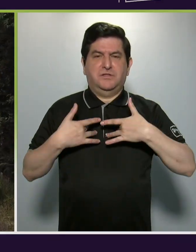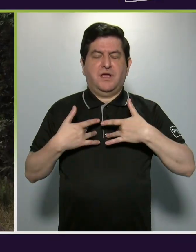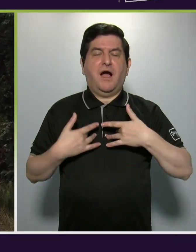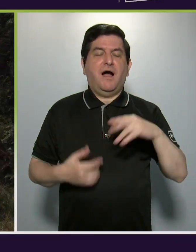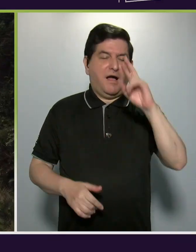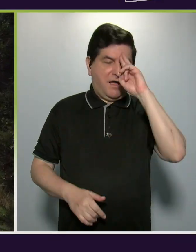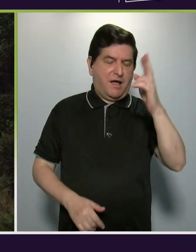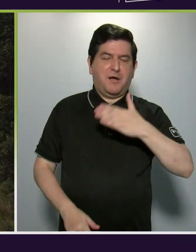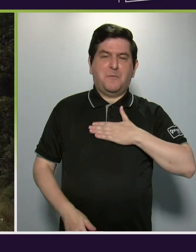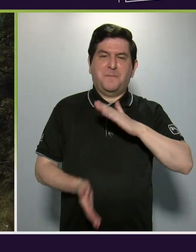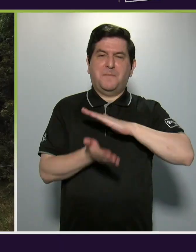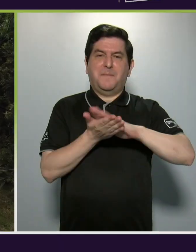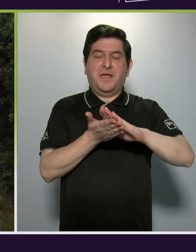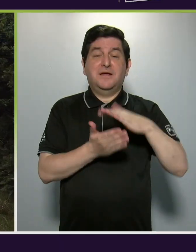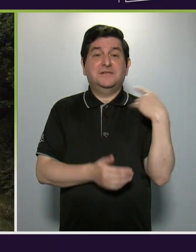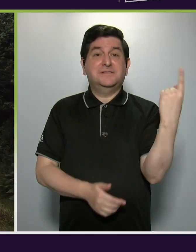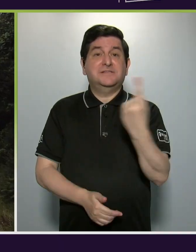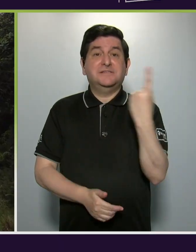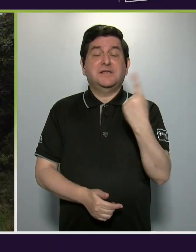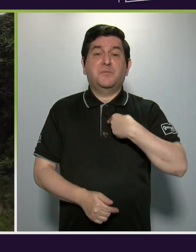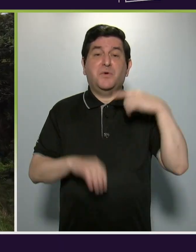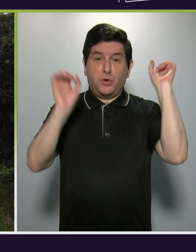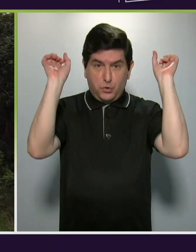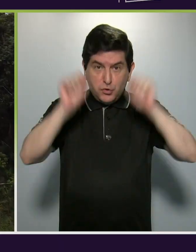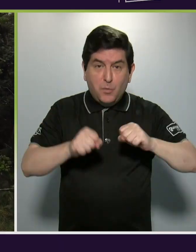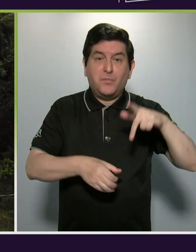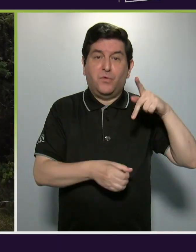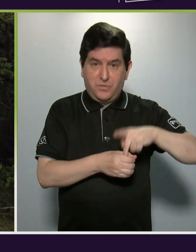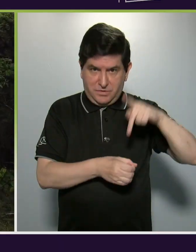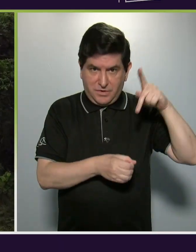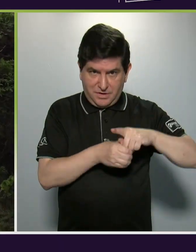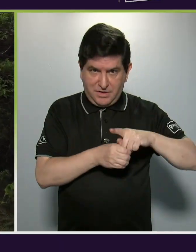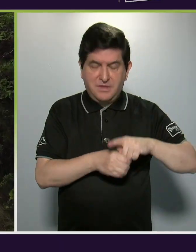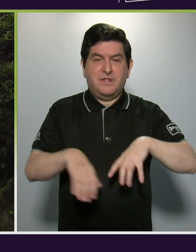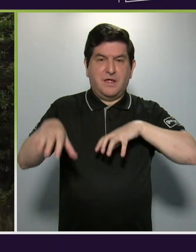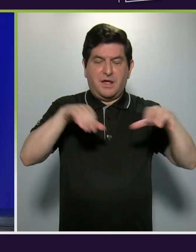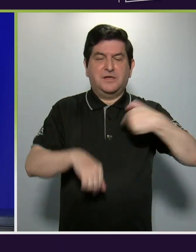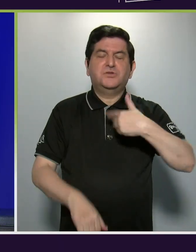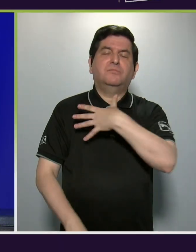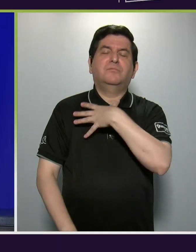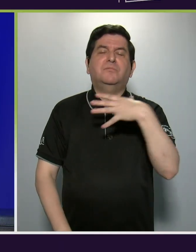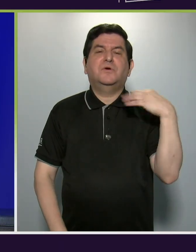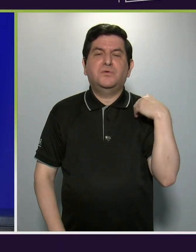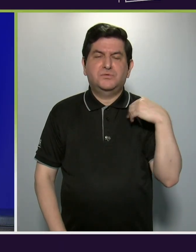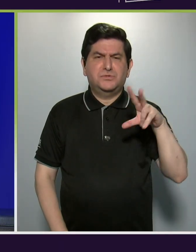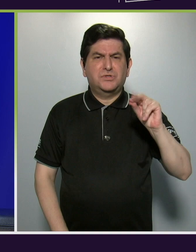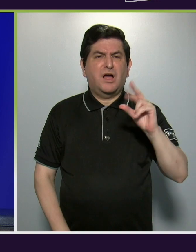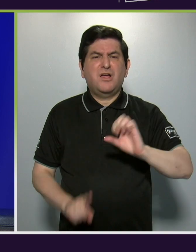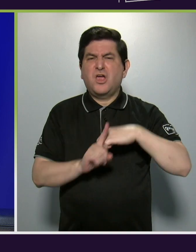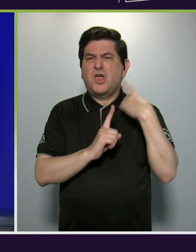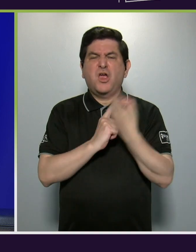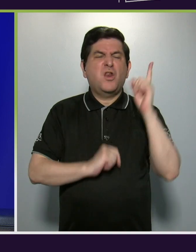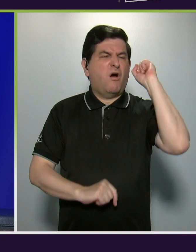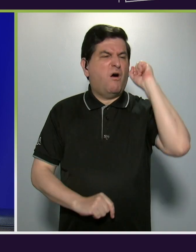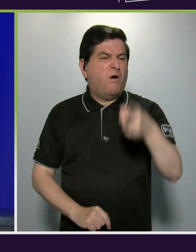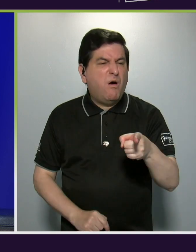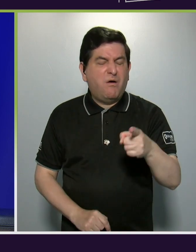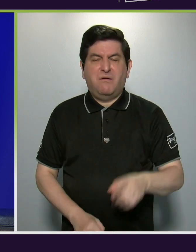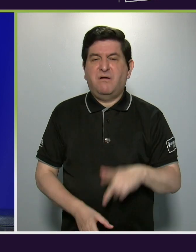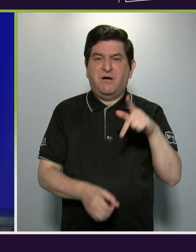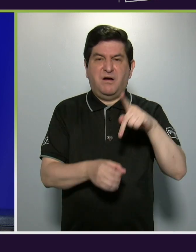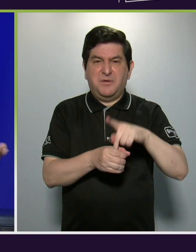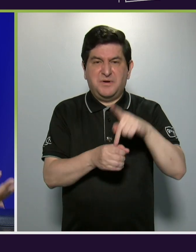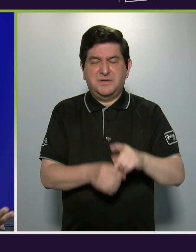mi dignidad siempre y cuando pueda también participar en las acciones que a mí me gustan y no en la que la sociedad me obliga a partir